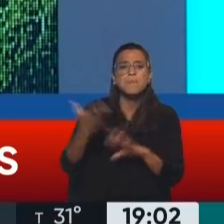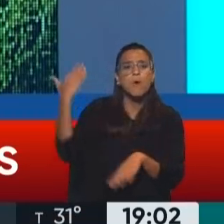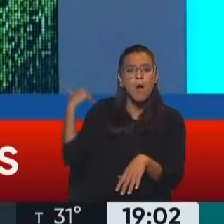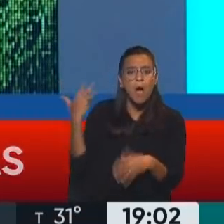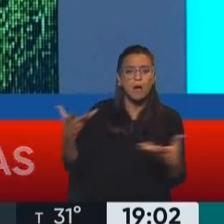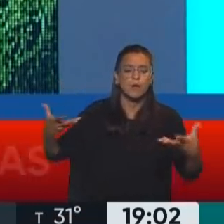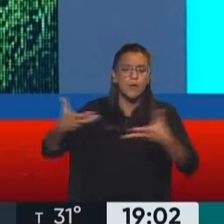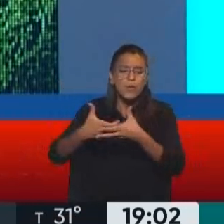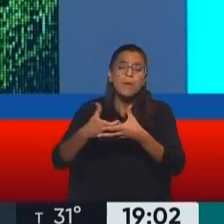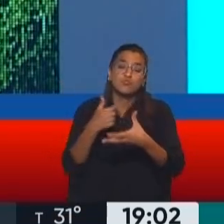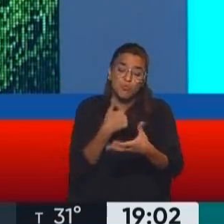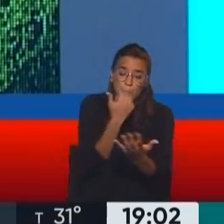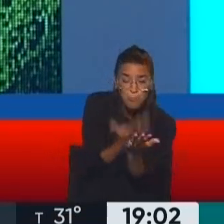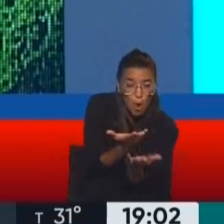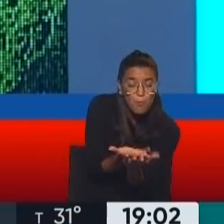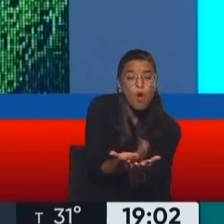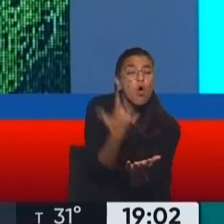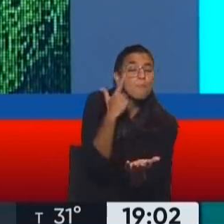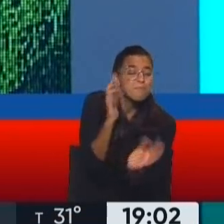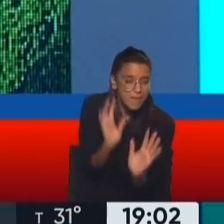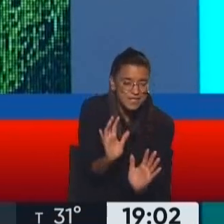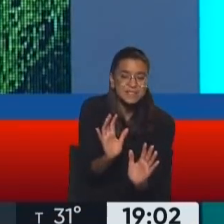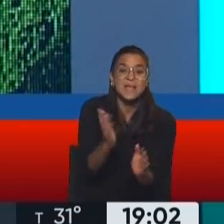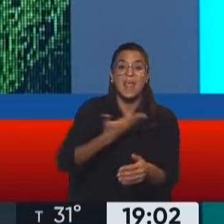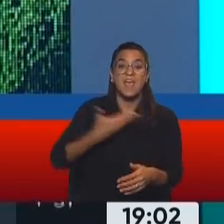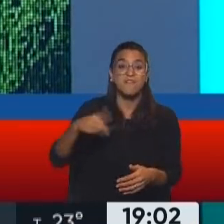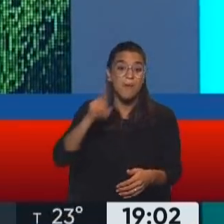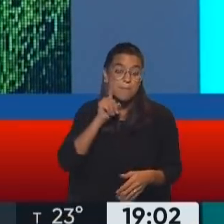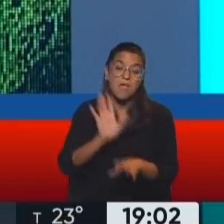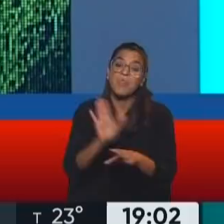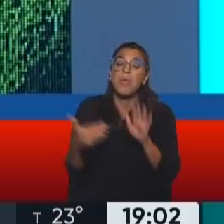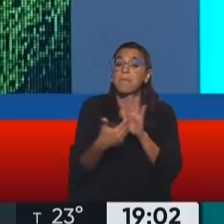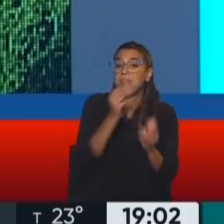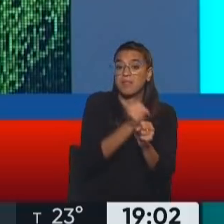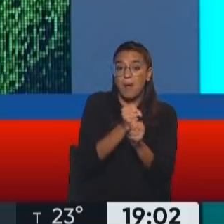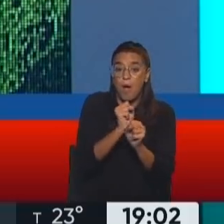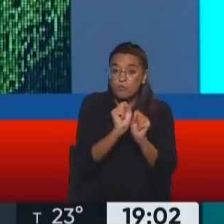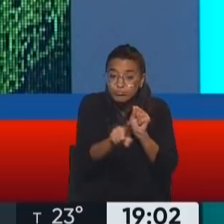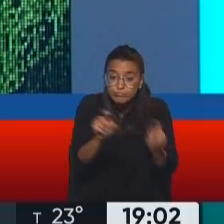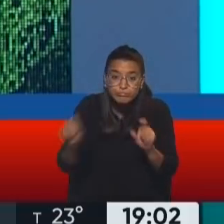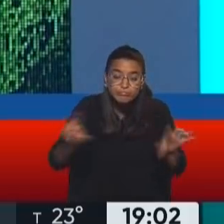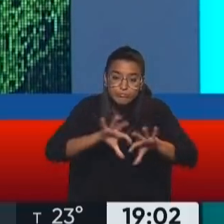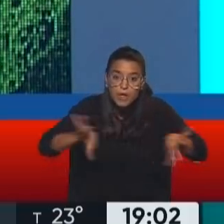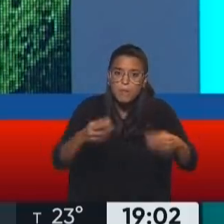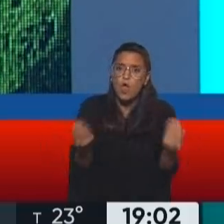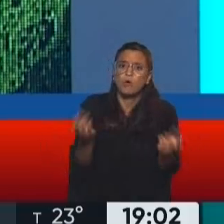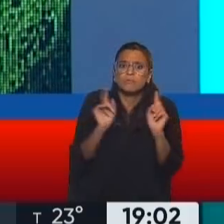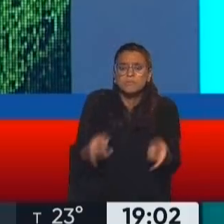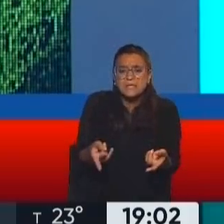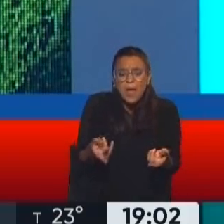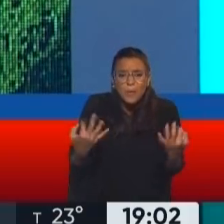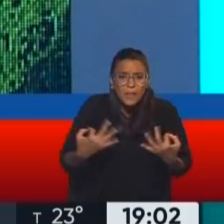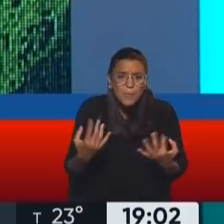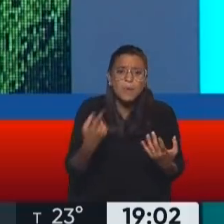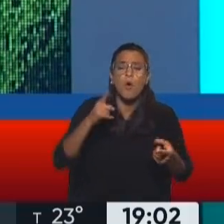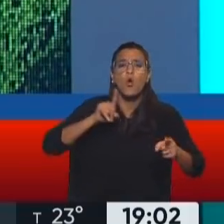doctrina ultravires. Yo lo que te proponía era pensar, se menciona que el Fondo Monetario se extralimita en sus funciones, y yo me pregunto, ¿cómo no se va a extralimitar en sus funciones si conduce a